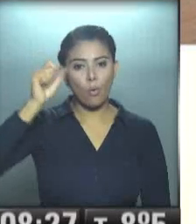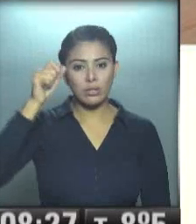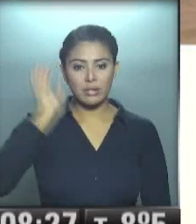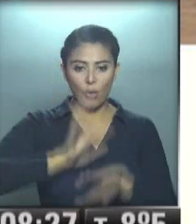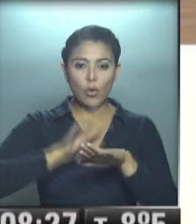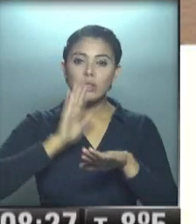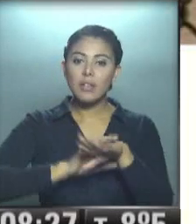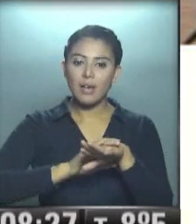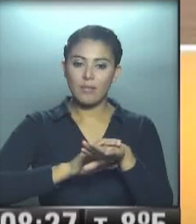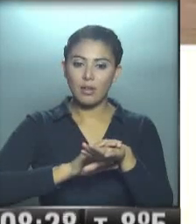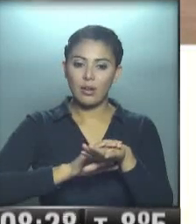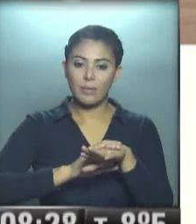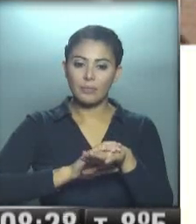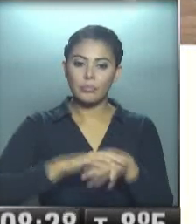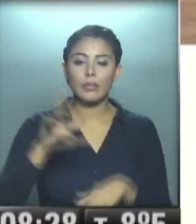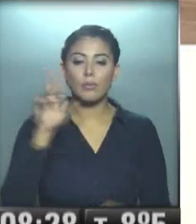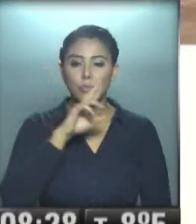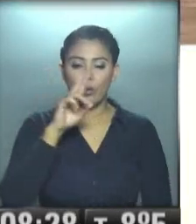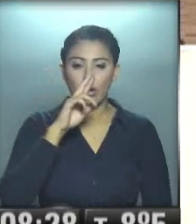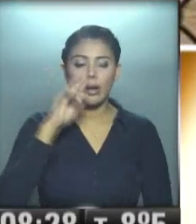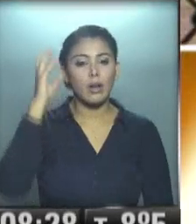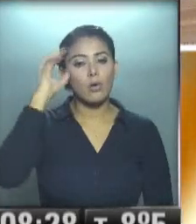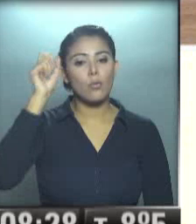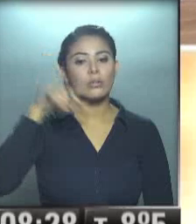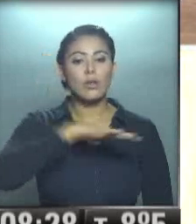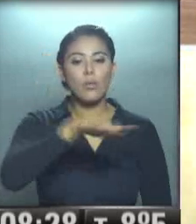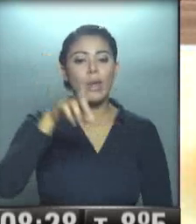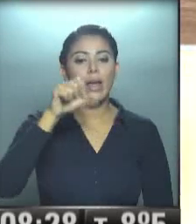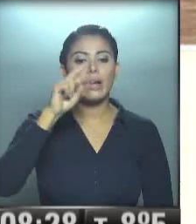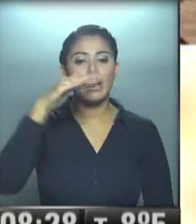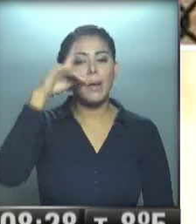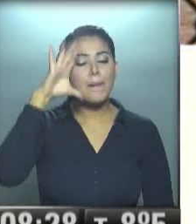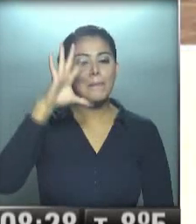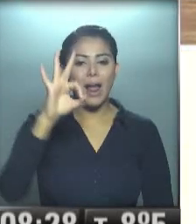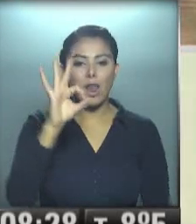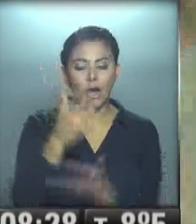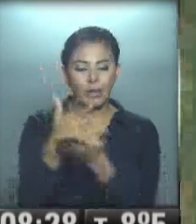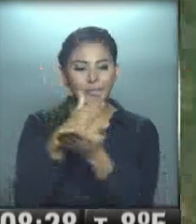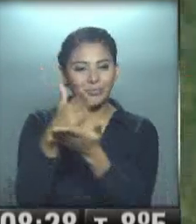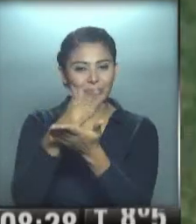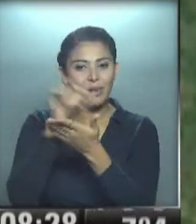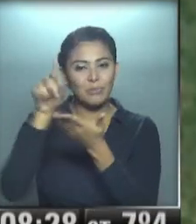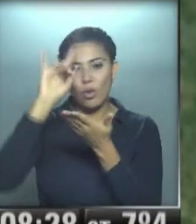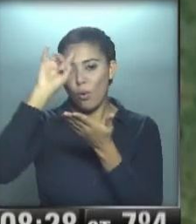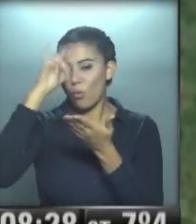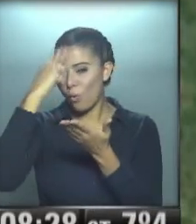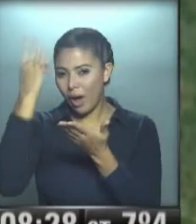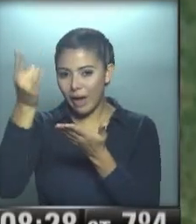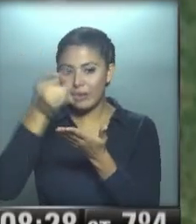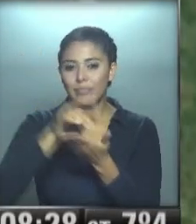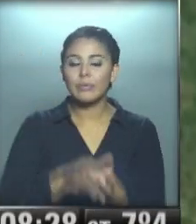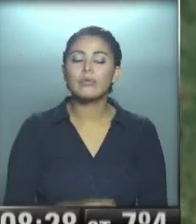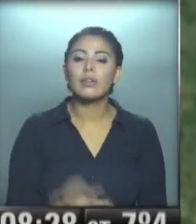causa estamos hablando de la jueza de Carmelo la localidad costera y limítrofe de la República Oriental del